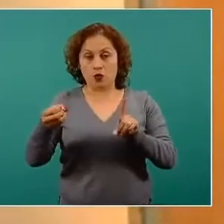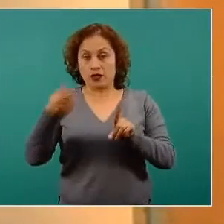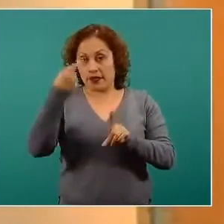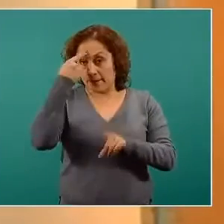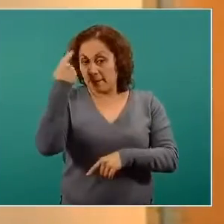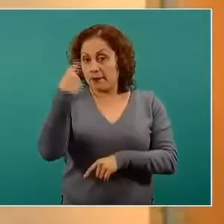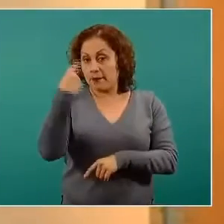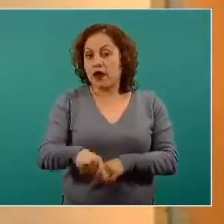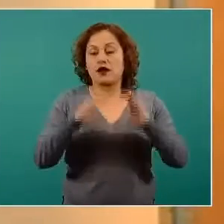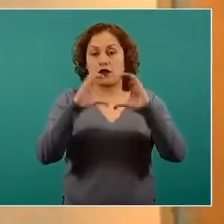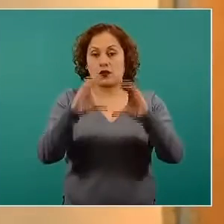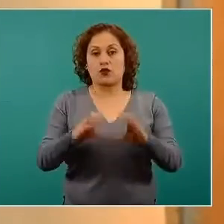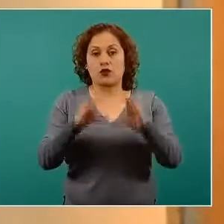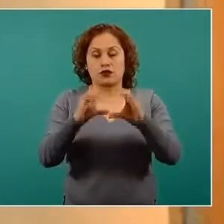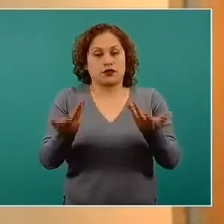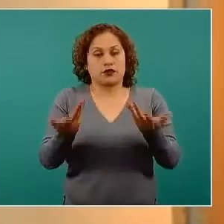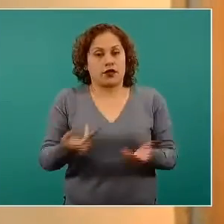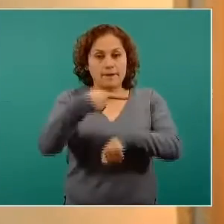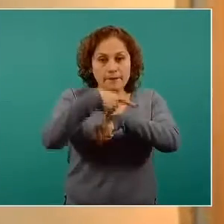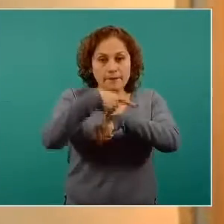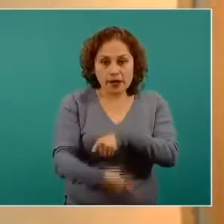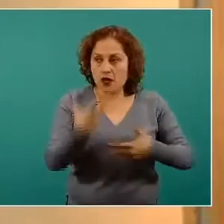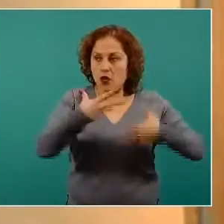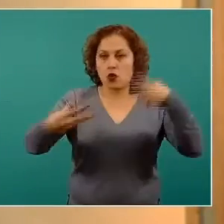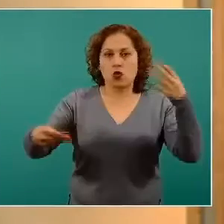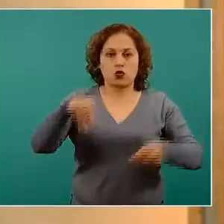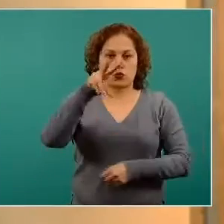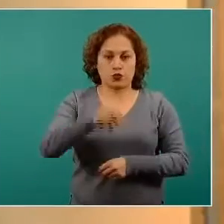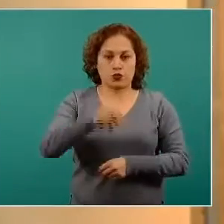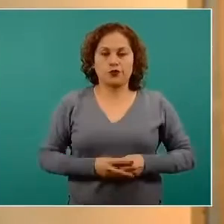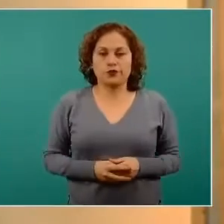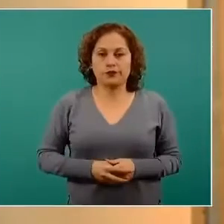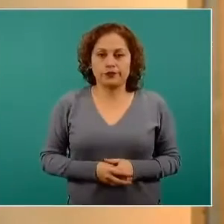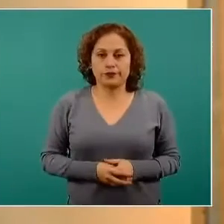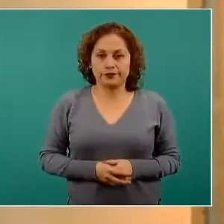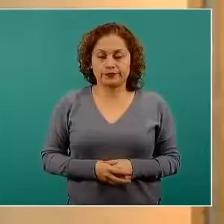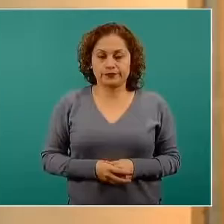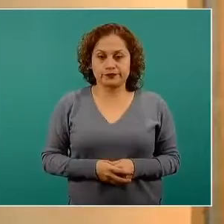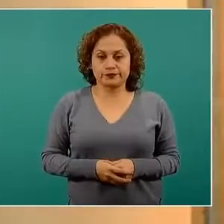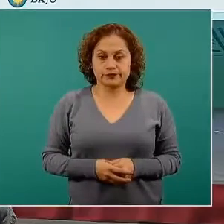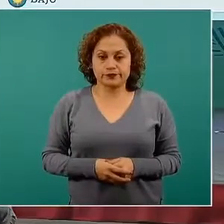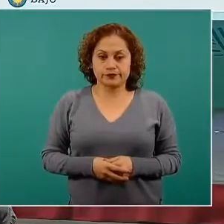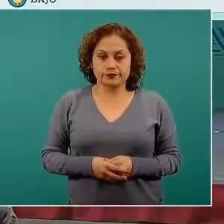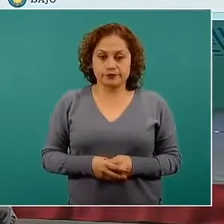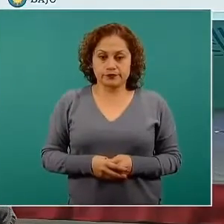que vaya a incrementarse el riesgo epidémico en nuestra ciudad.